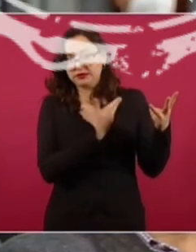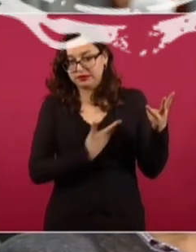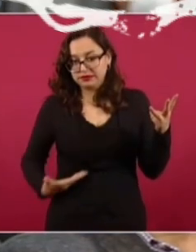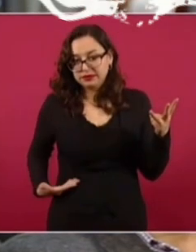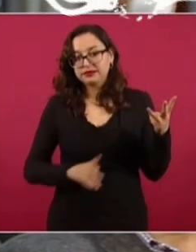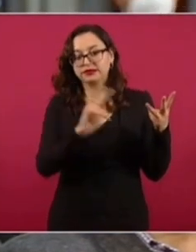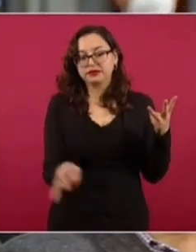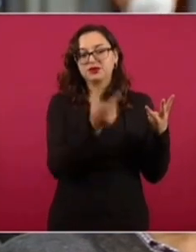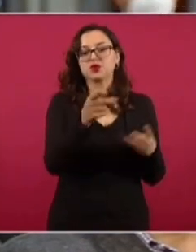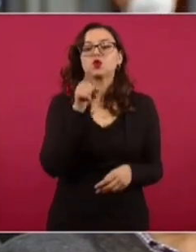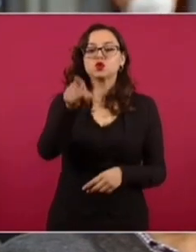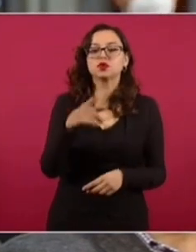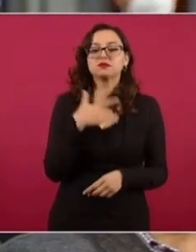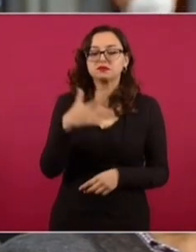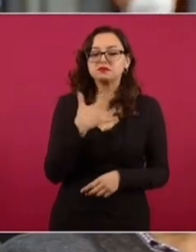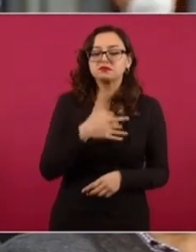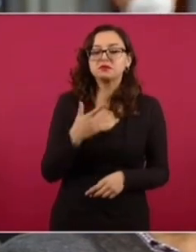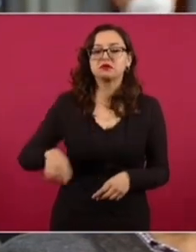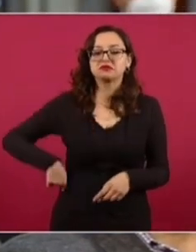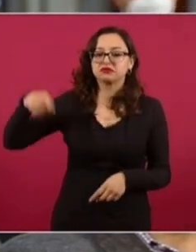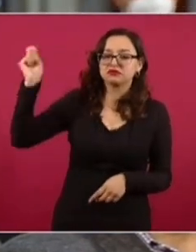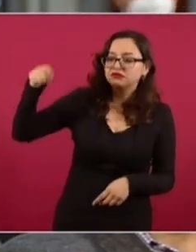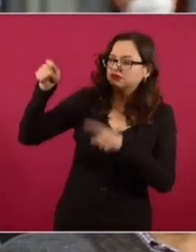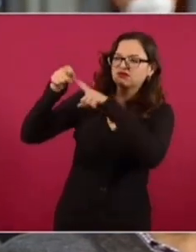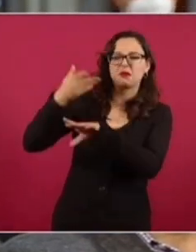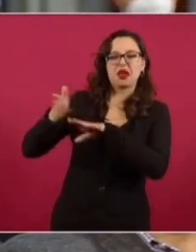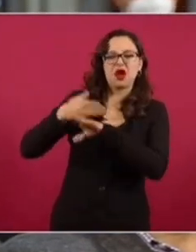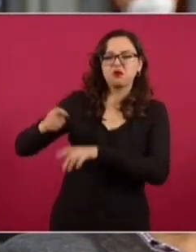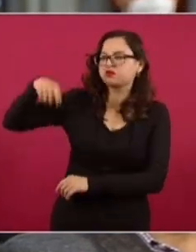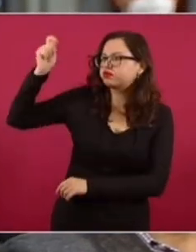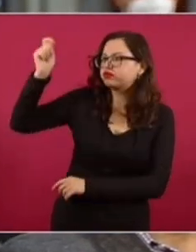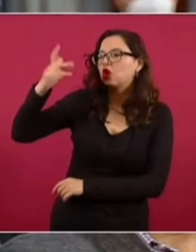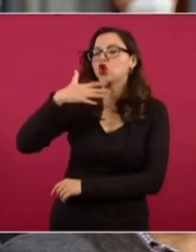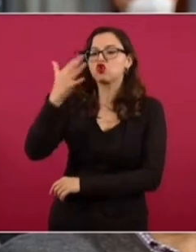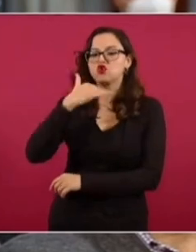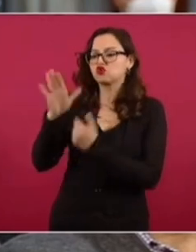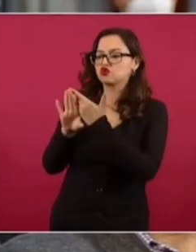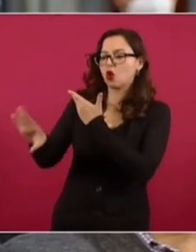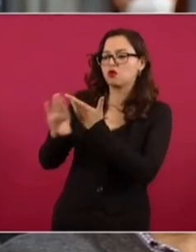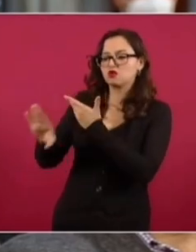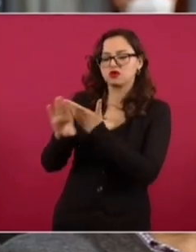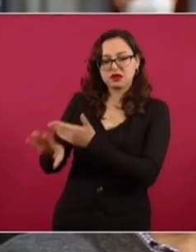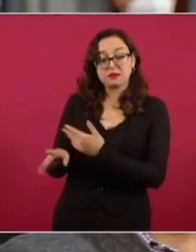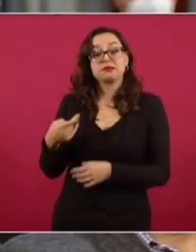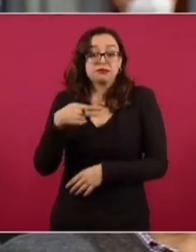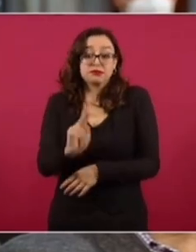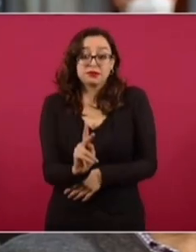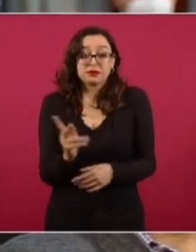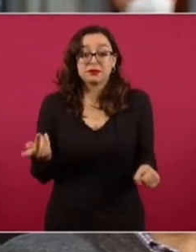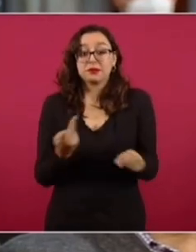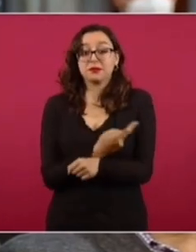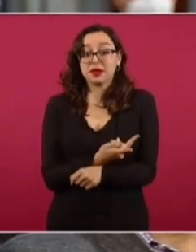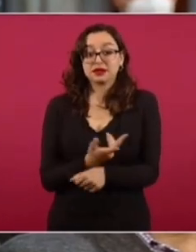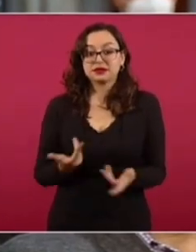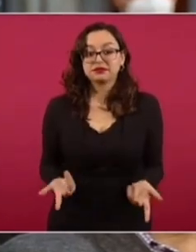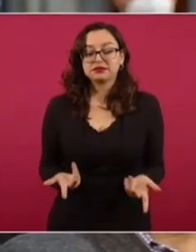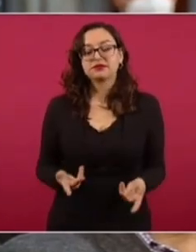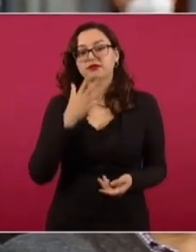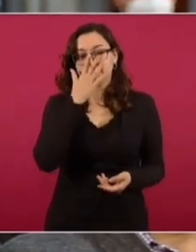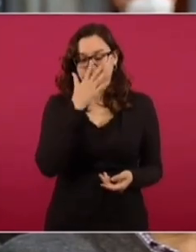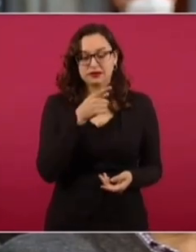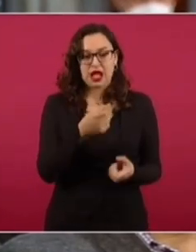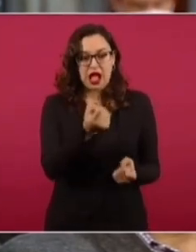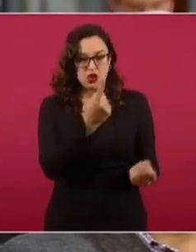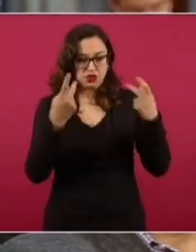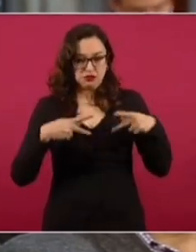Usted nos ha mostrado el pañuelo blanco de la anticorrupción desde hace ya varios años. Sin embargo, esta corrupción o presunta corrupción se daba en funcionarios que usted nombró. ¿Se